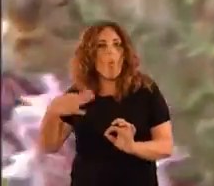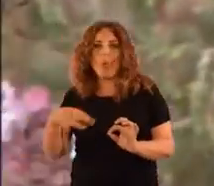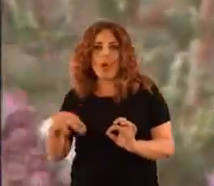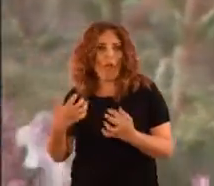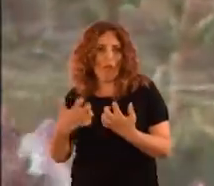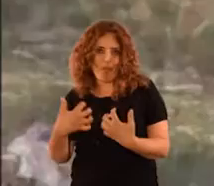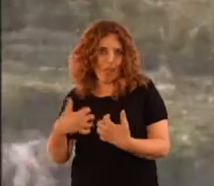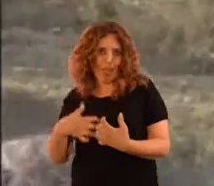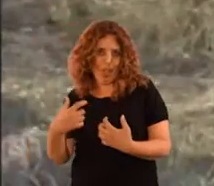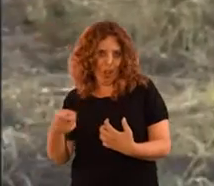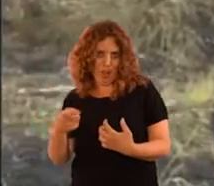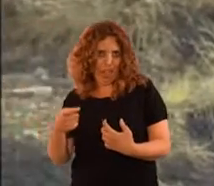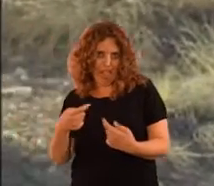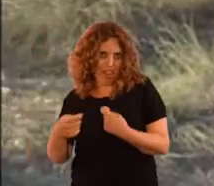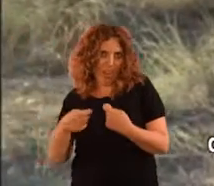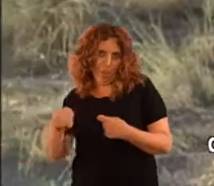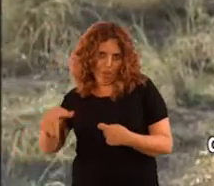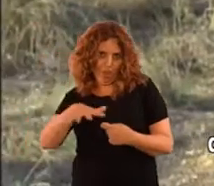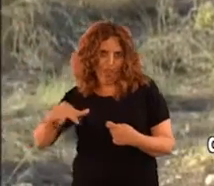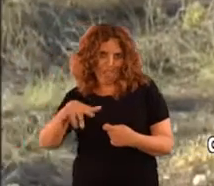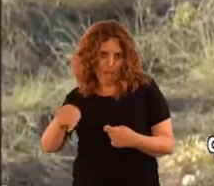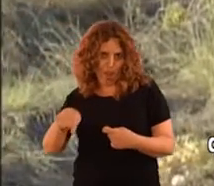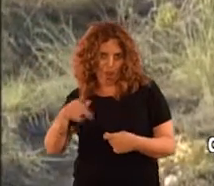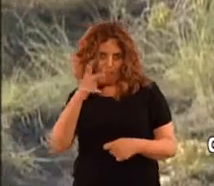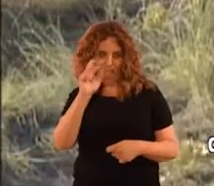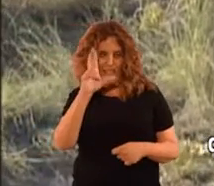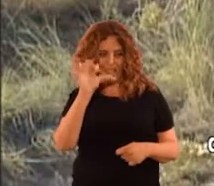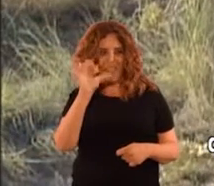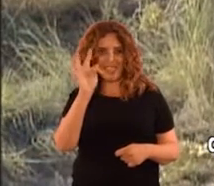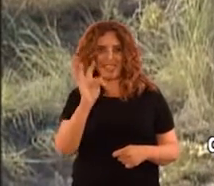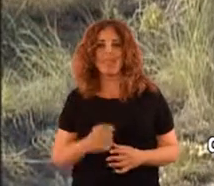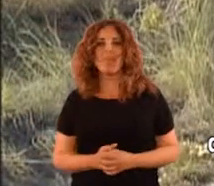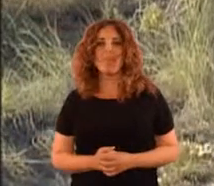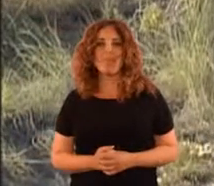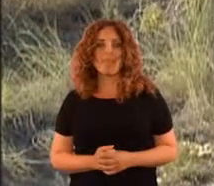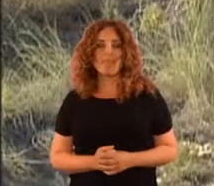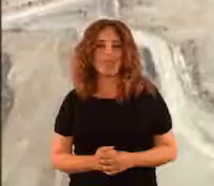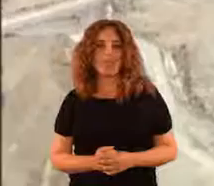las únicas actividades económicas tradicionales que se desarrollan en el ámbito del karst.